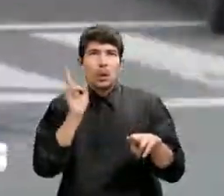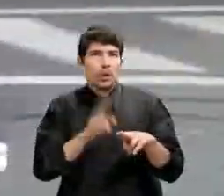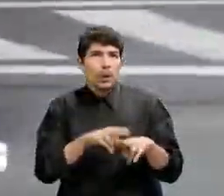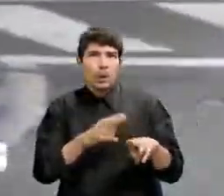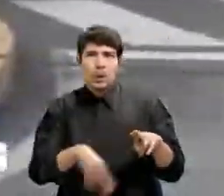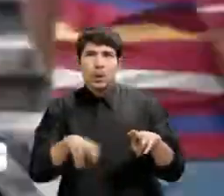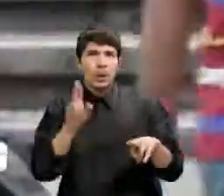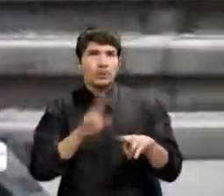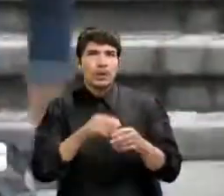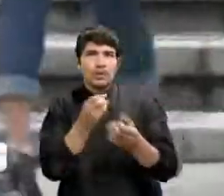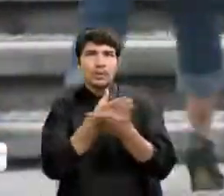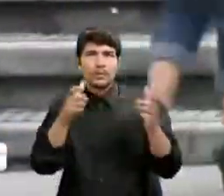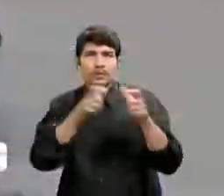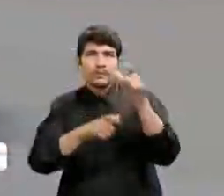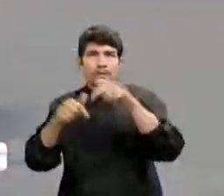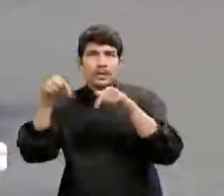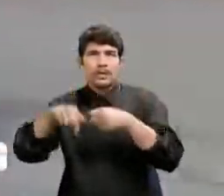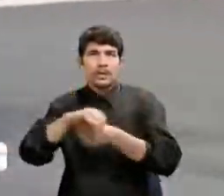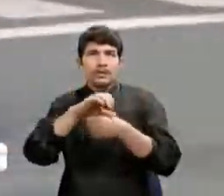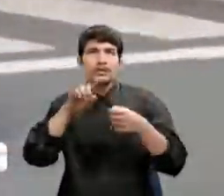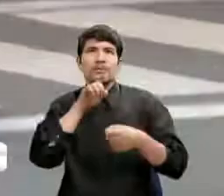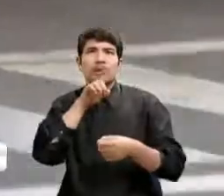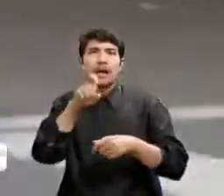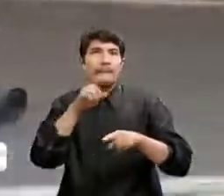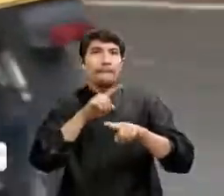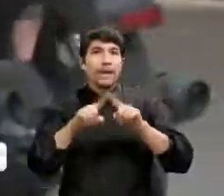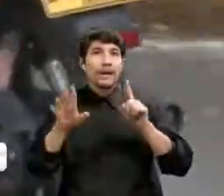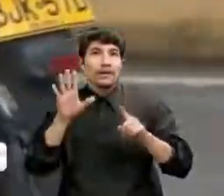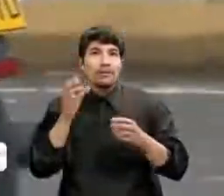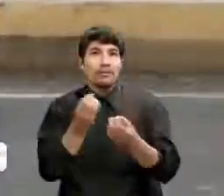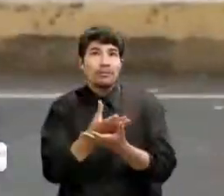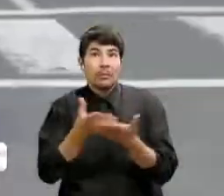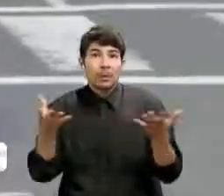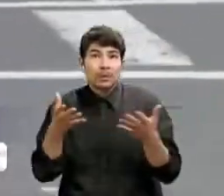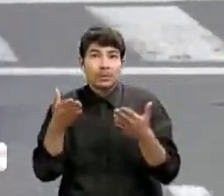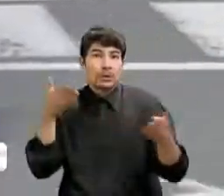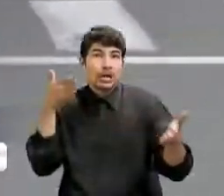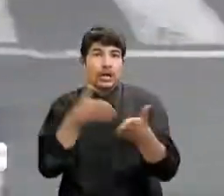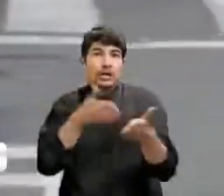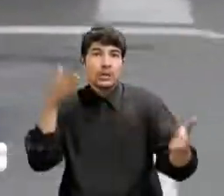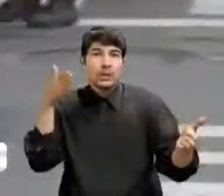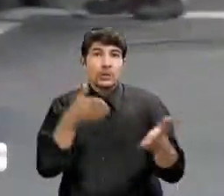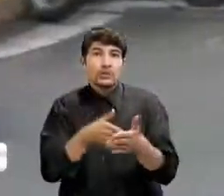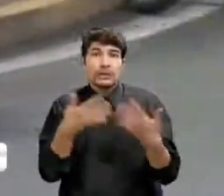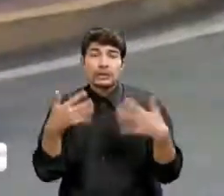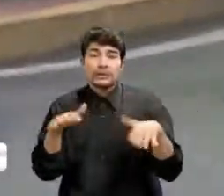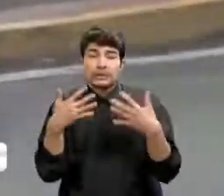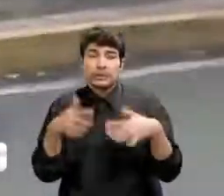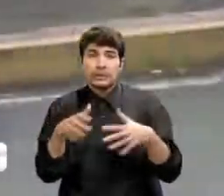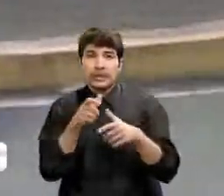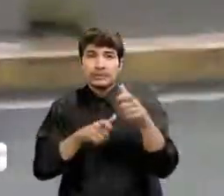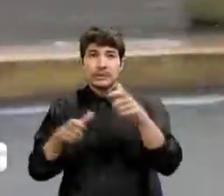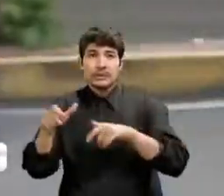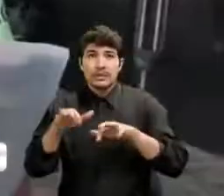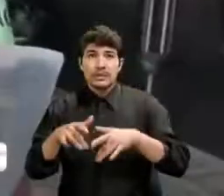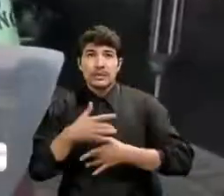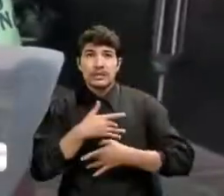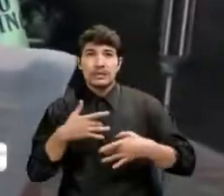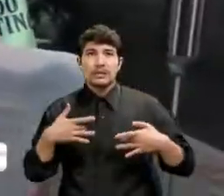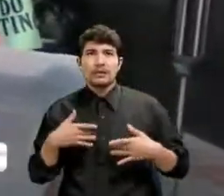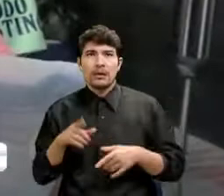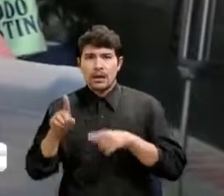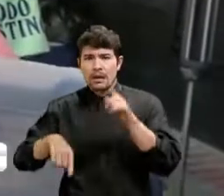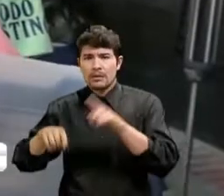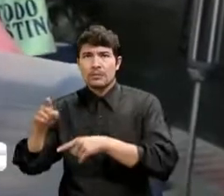para muchas personas en bucaramanga sin embargo el alto nivel de denuncias prende las alarmas en las autoridades pues si en partes